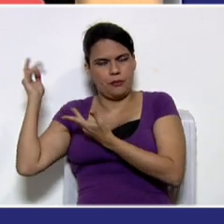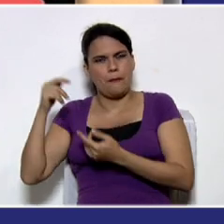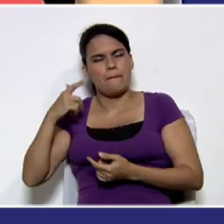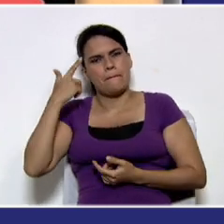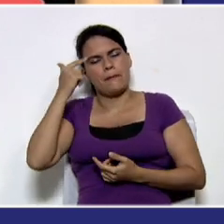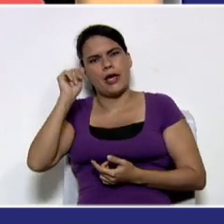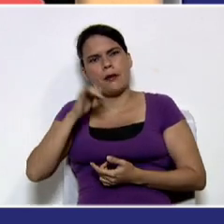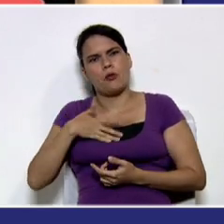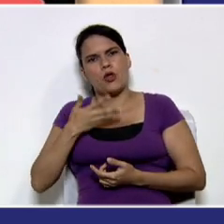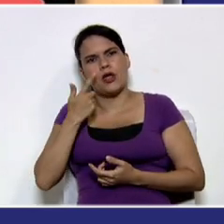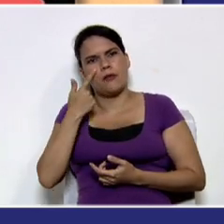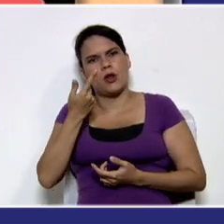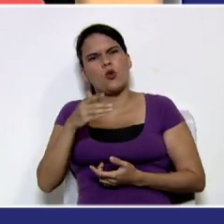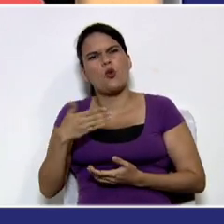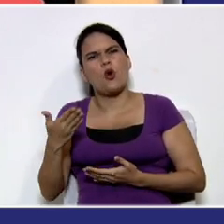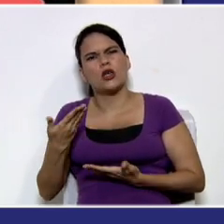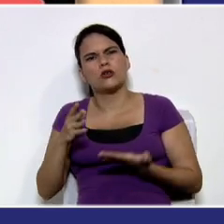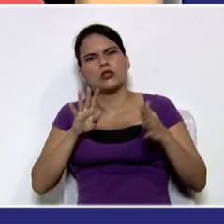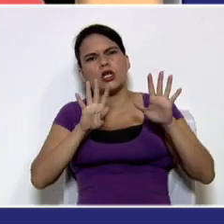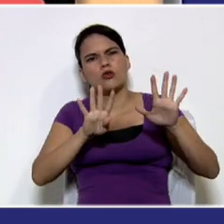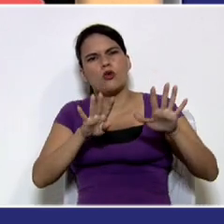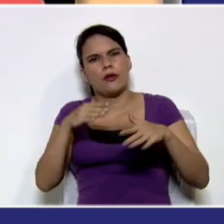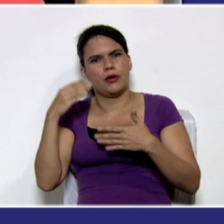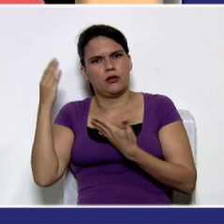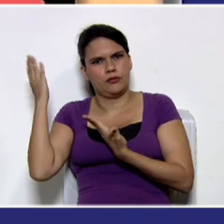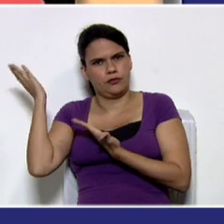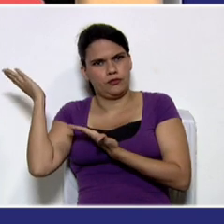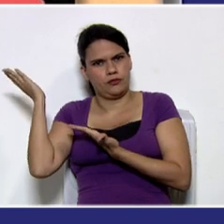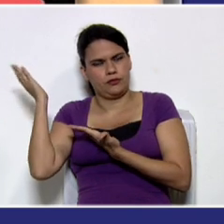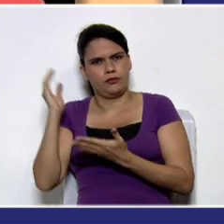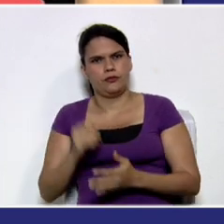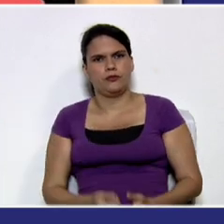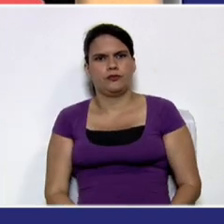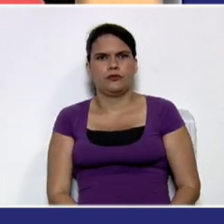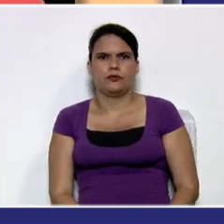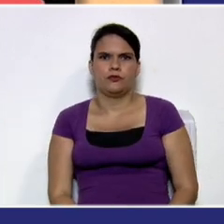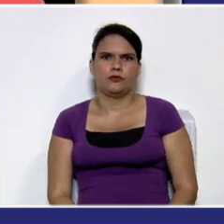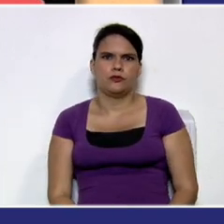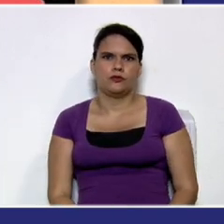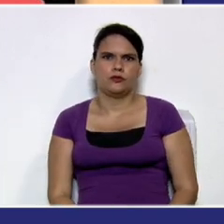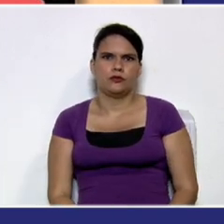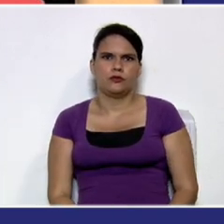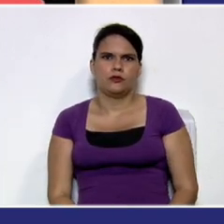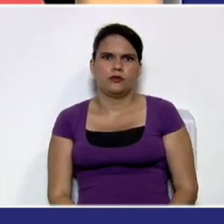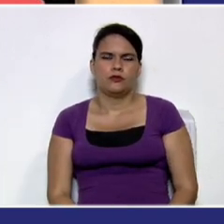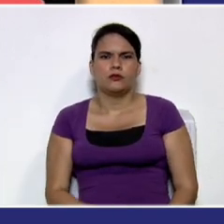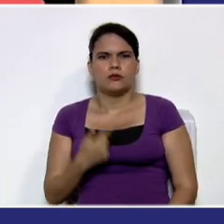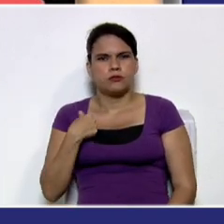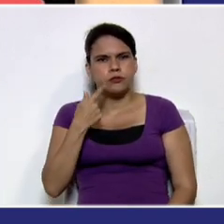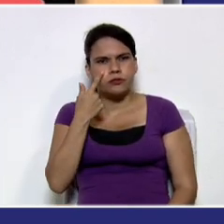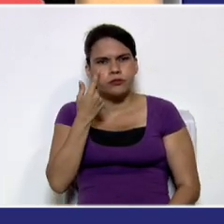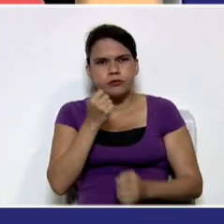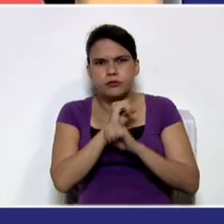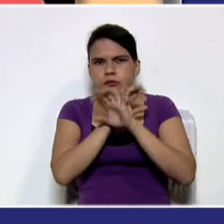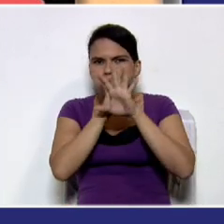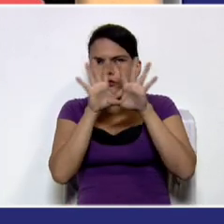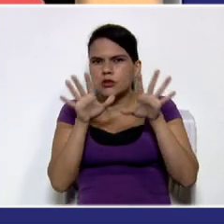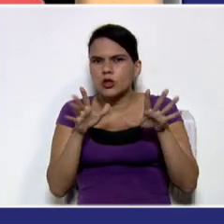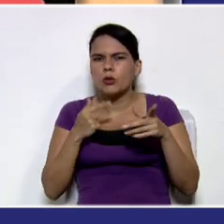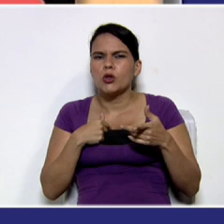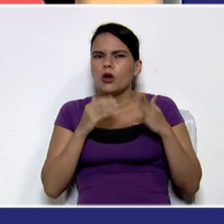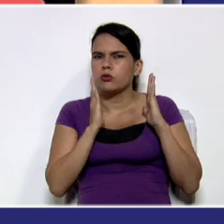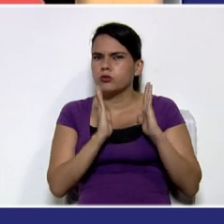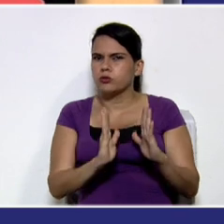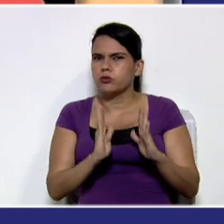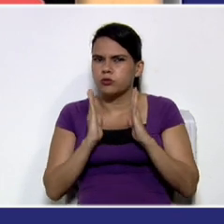son esas 9 regiones que conforman nuestro territorio nacional. Ok, jóvenes, vamos a observar detalladamente cómo están conformadas